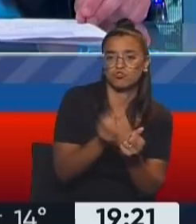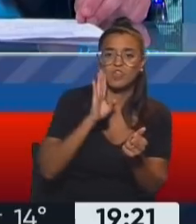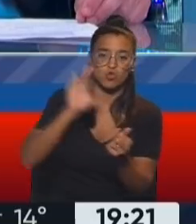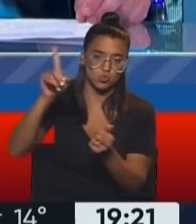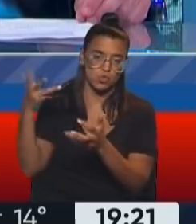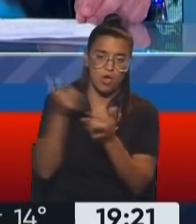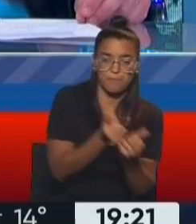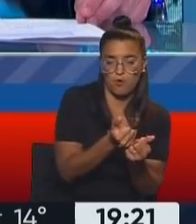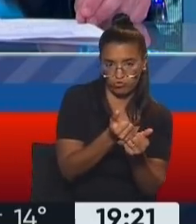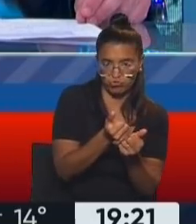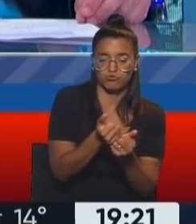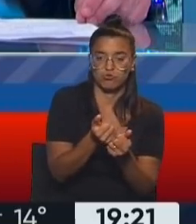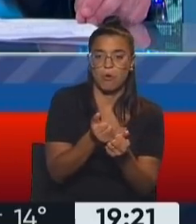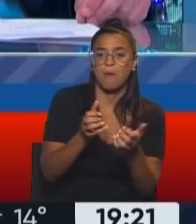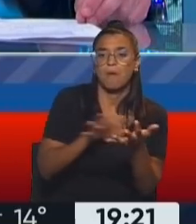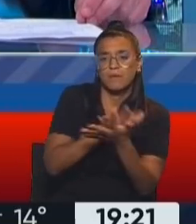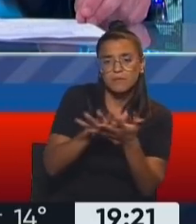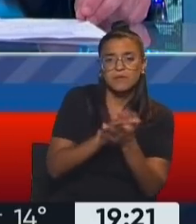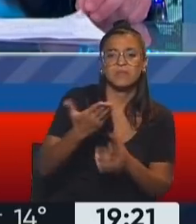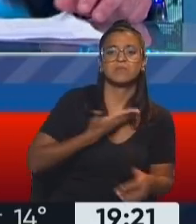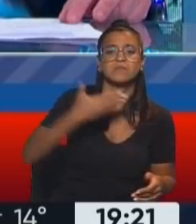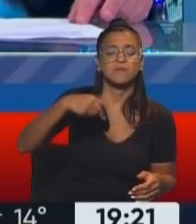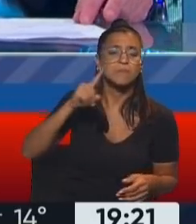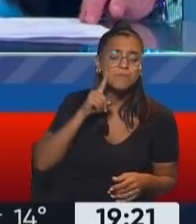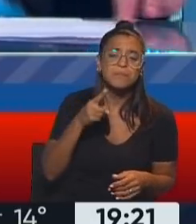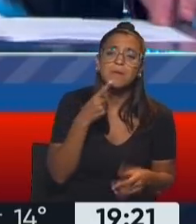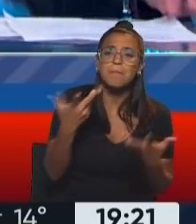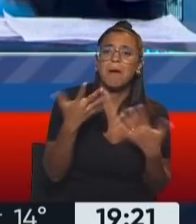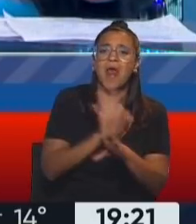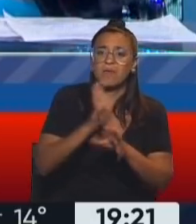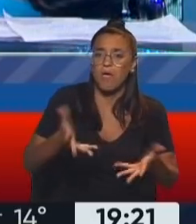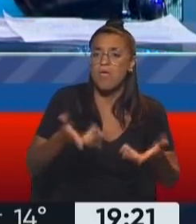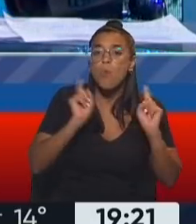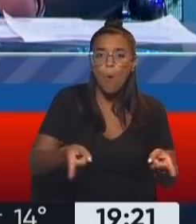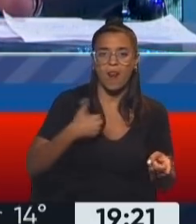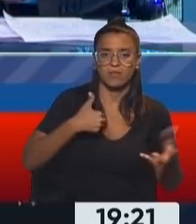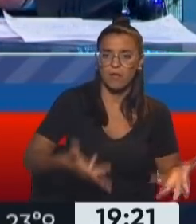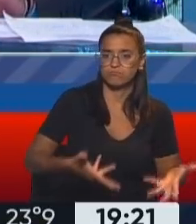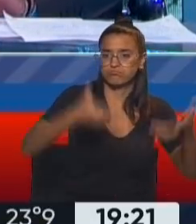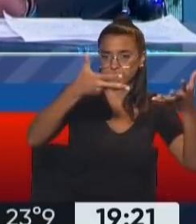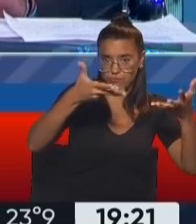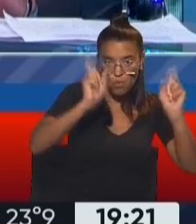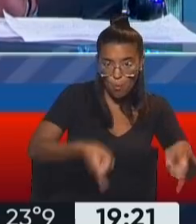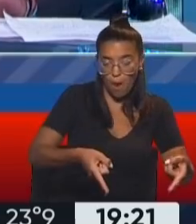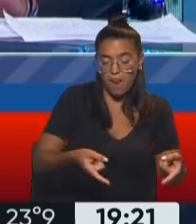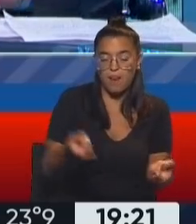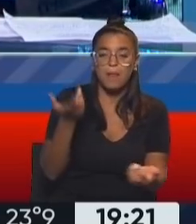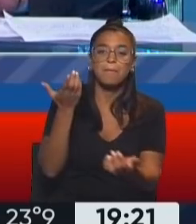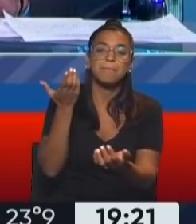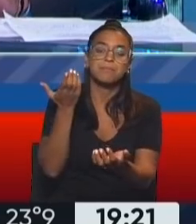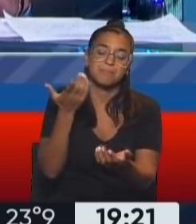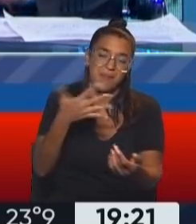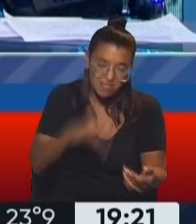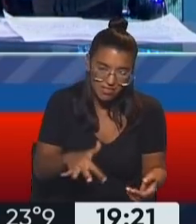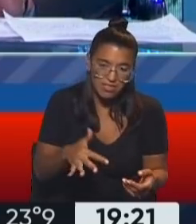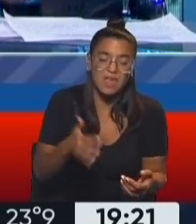Unidos en el FMI para que así no se restrinja el crecimiento de la Argentina. O sea, lo que le pidió, básicamente, para